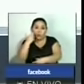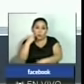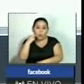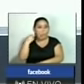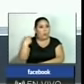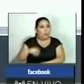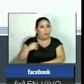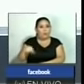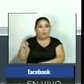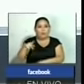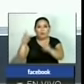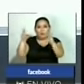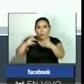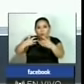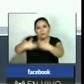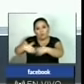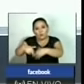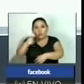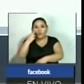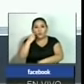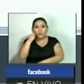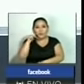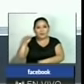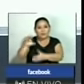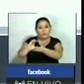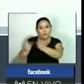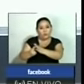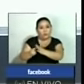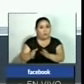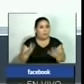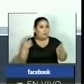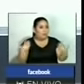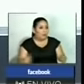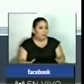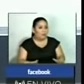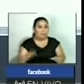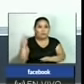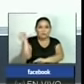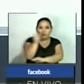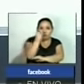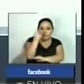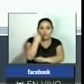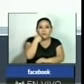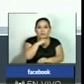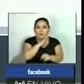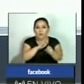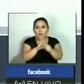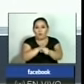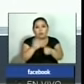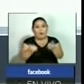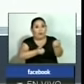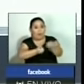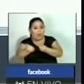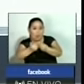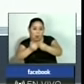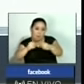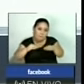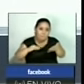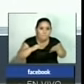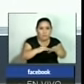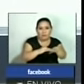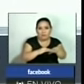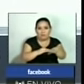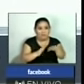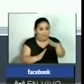la crisis, el sector productor de dulces típicos. Pero ni en cuarentena, por la emergencia sanitaria, los accidentes de tránsito han dejado de